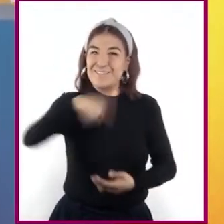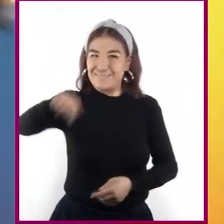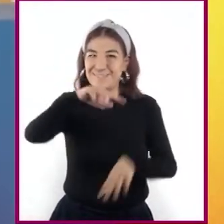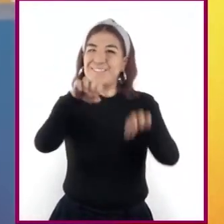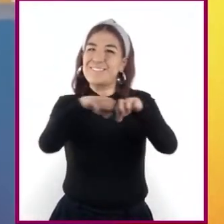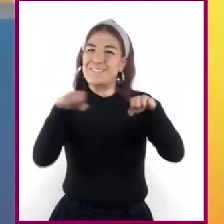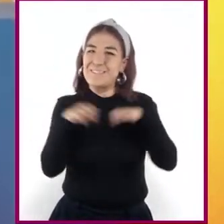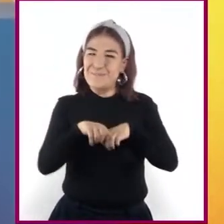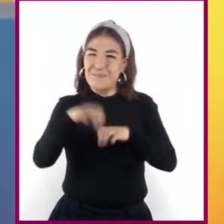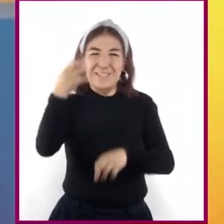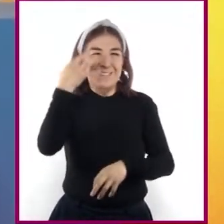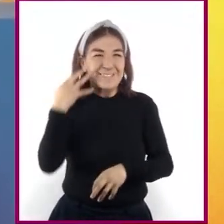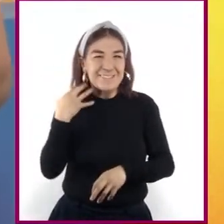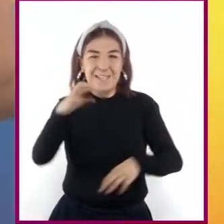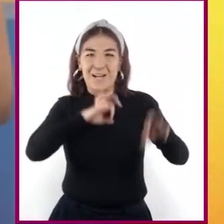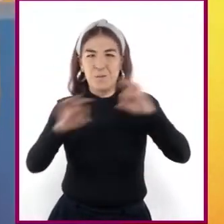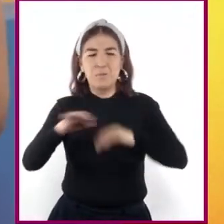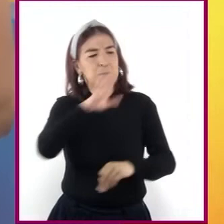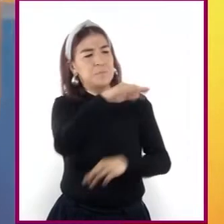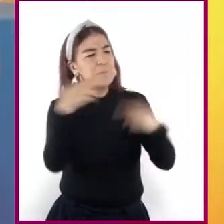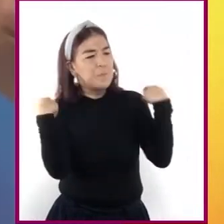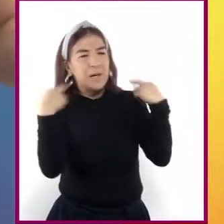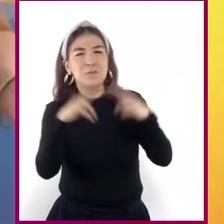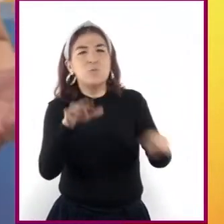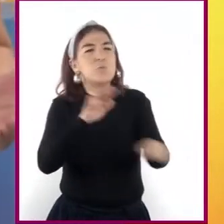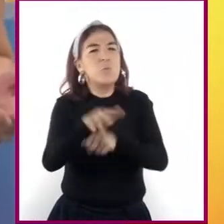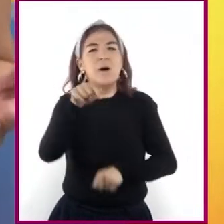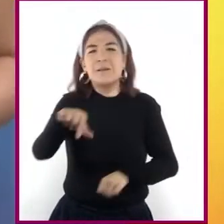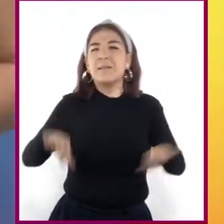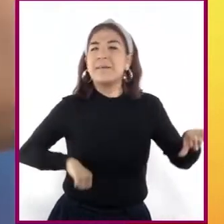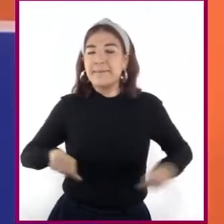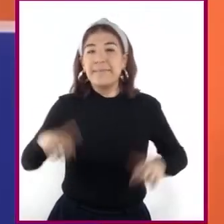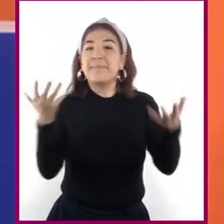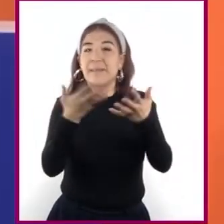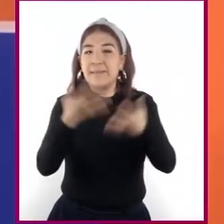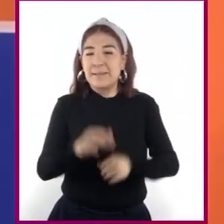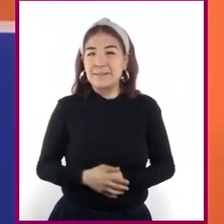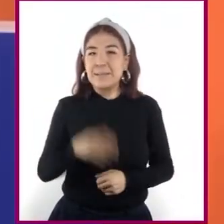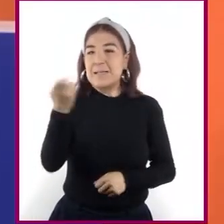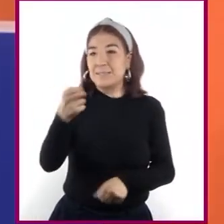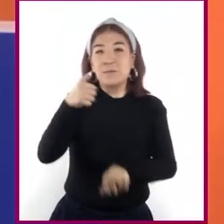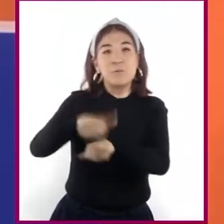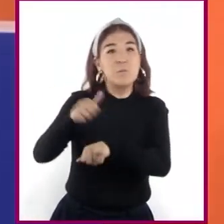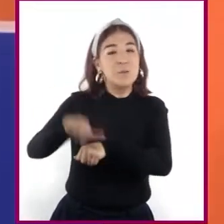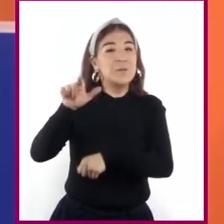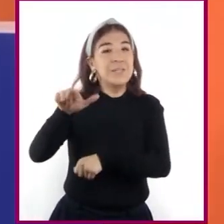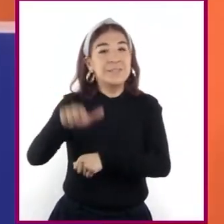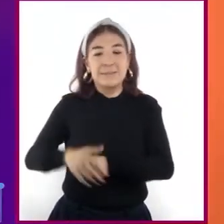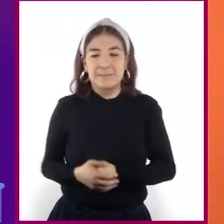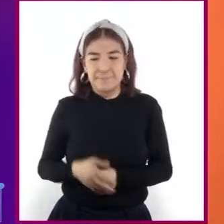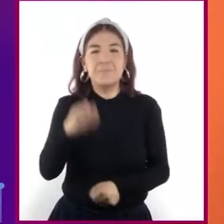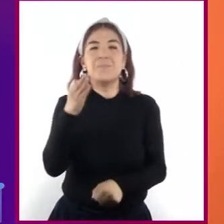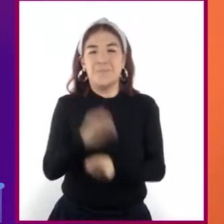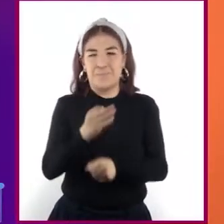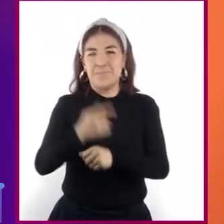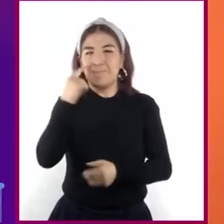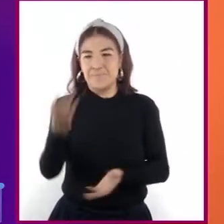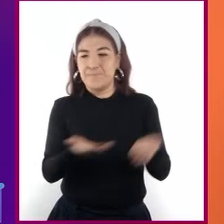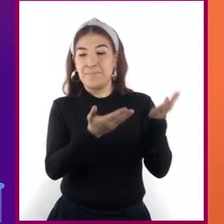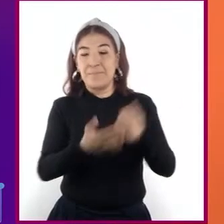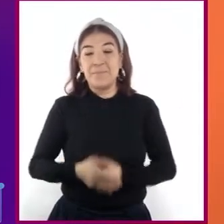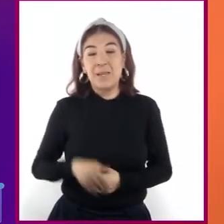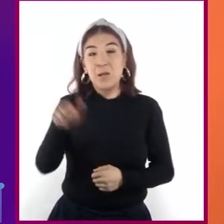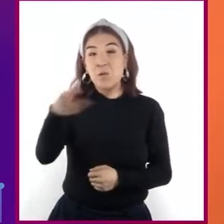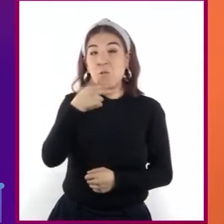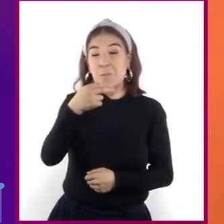Jaguar. Maestro Felipe, ¿qué reto corresponde a la casilla 17? El reto es el siguiente. El filósofo